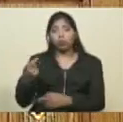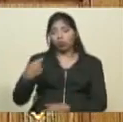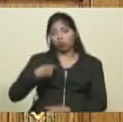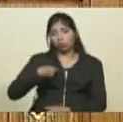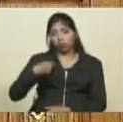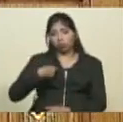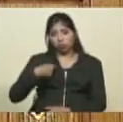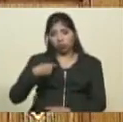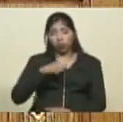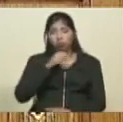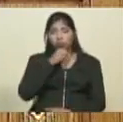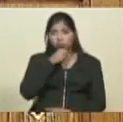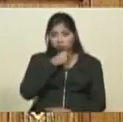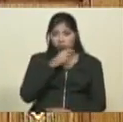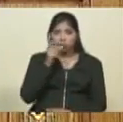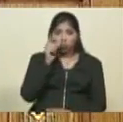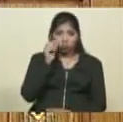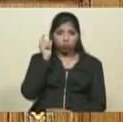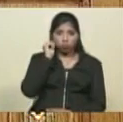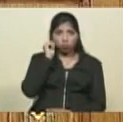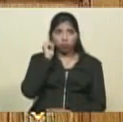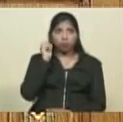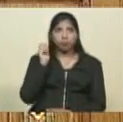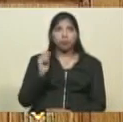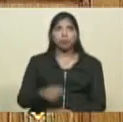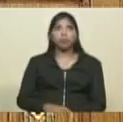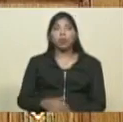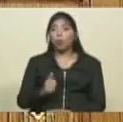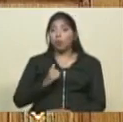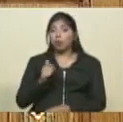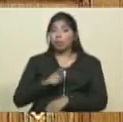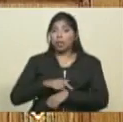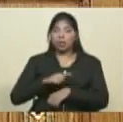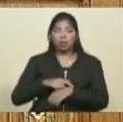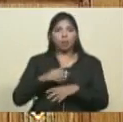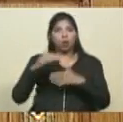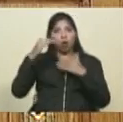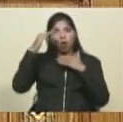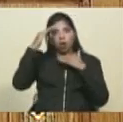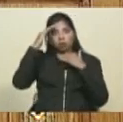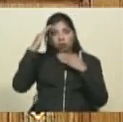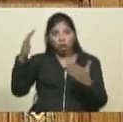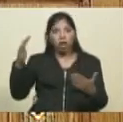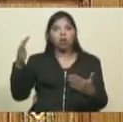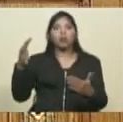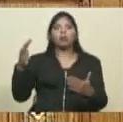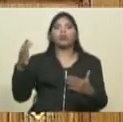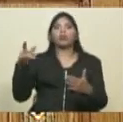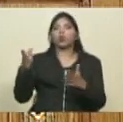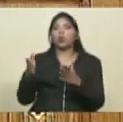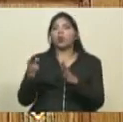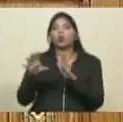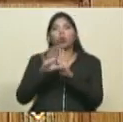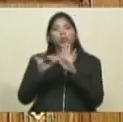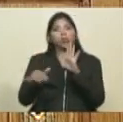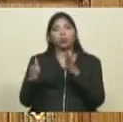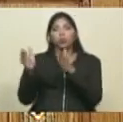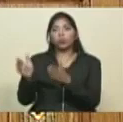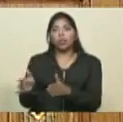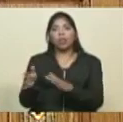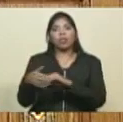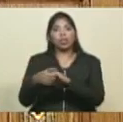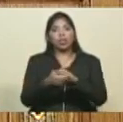quiero aprovechar la oportunidad para saludar a los constituyentes del Estado Trujillo, tanto los sectoriales como